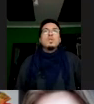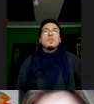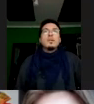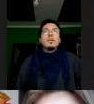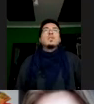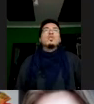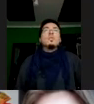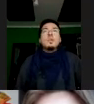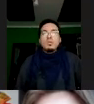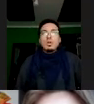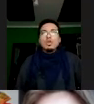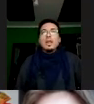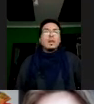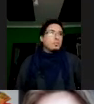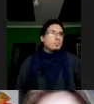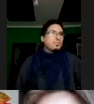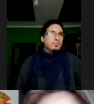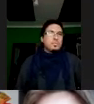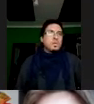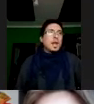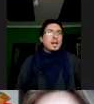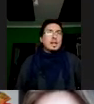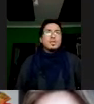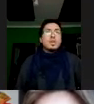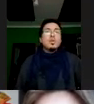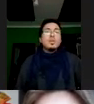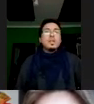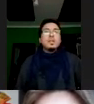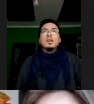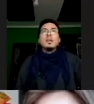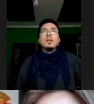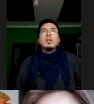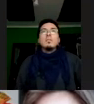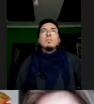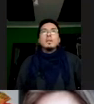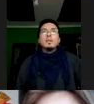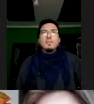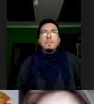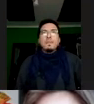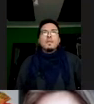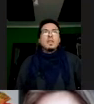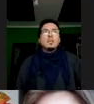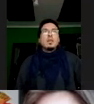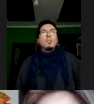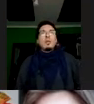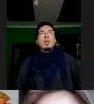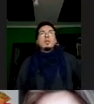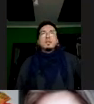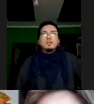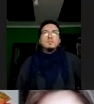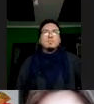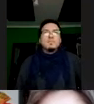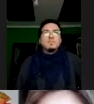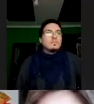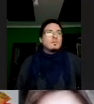todo ese conocimiento, recopilarlo. El resto, chiquillos, ¿lo entiende? ¿Lo comprende? El tema de los planos de